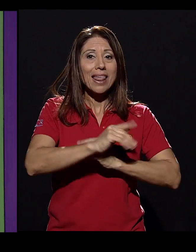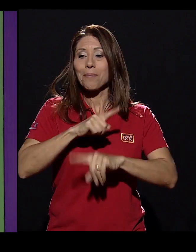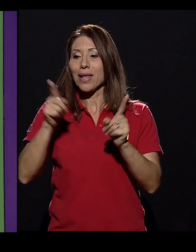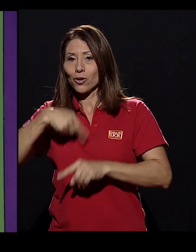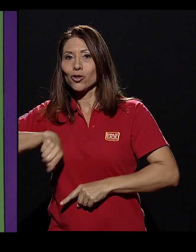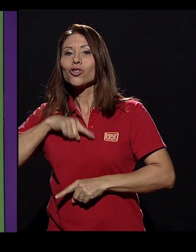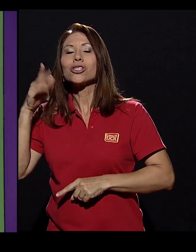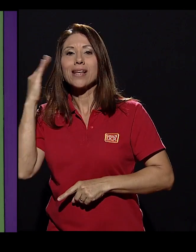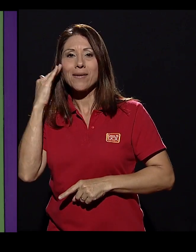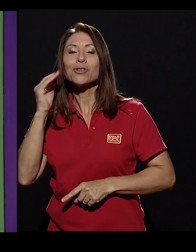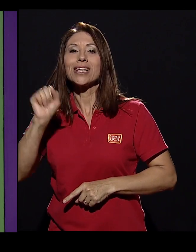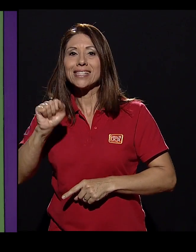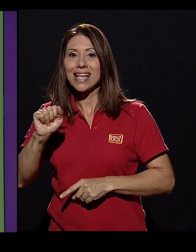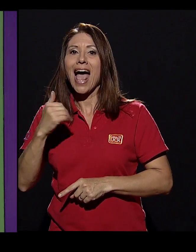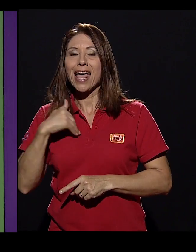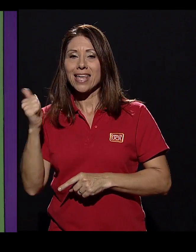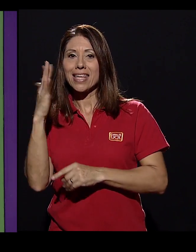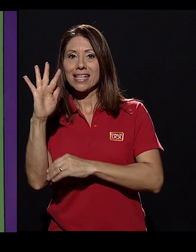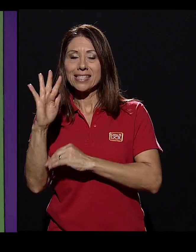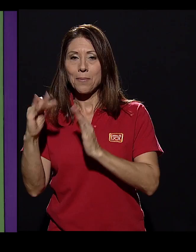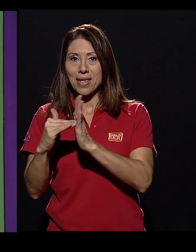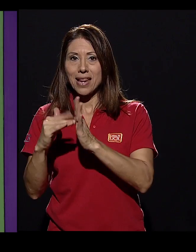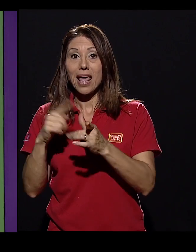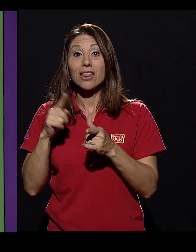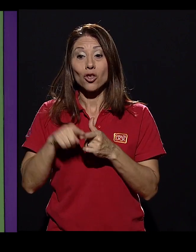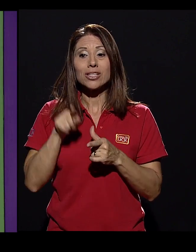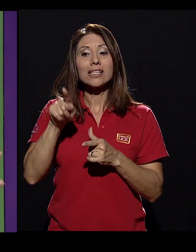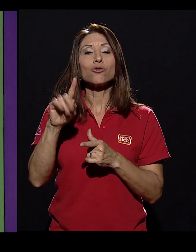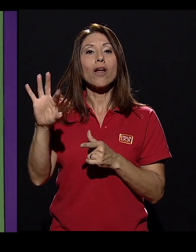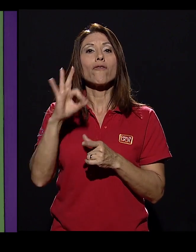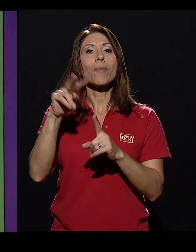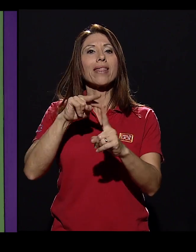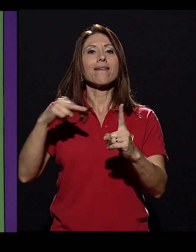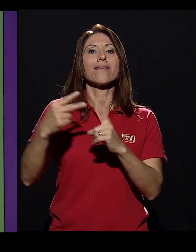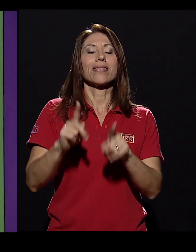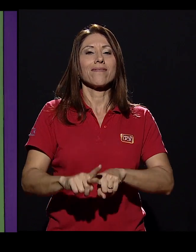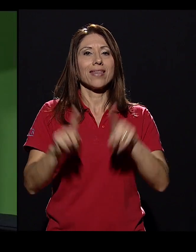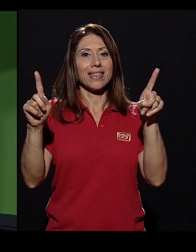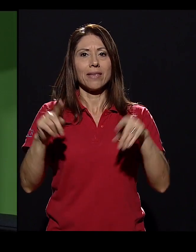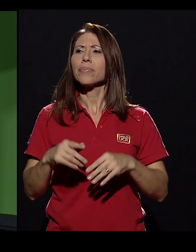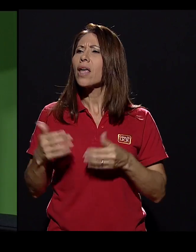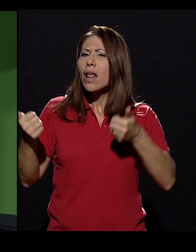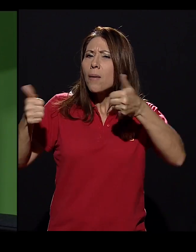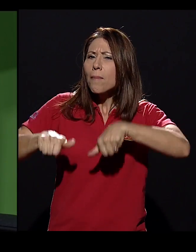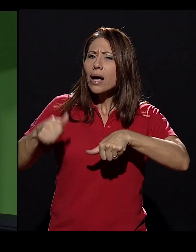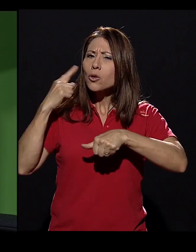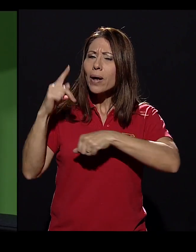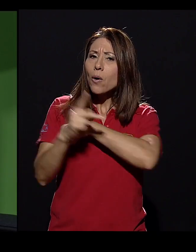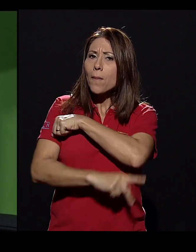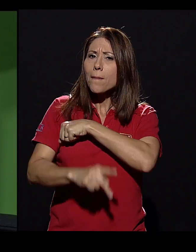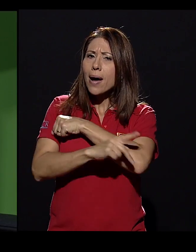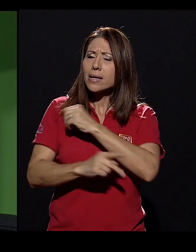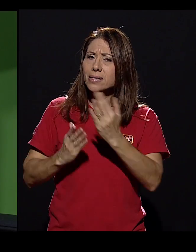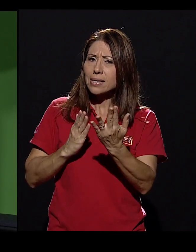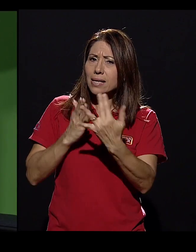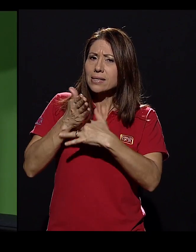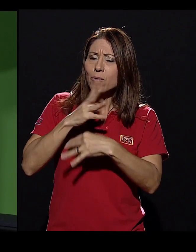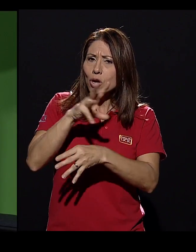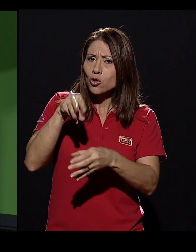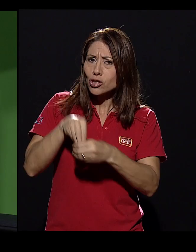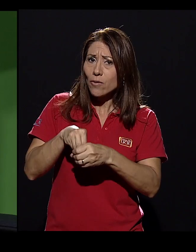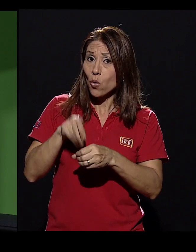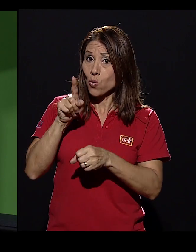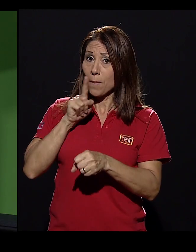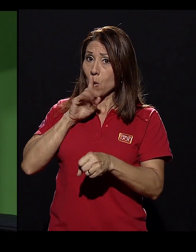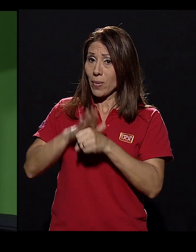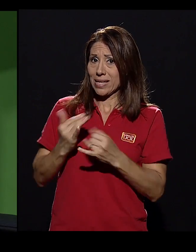sociedad civil, aportarle otros ojos al comité para que puedan analizar la situación. En cuanto al Pacto por un País Accesible e Inclusivo, que fue una